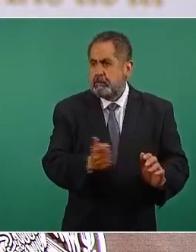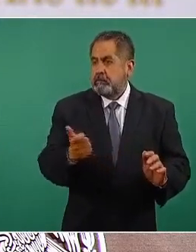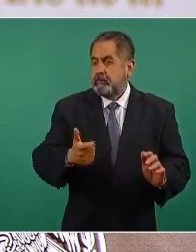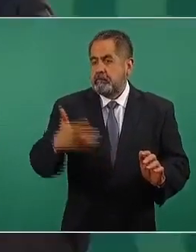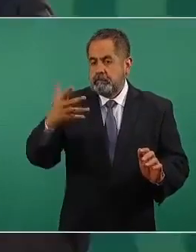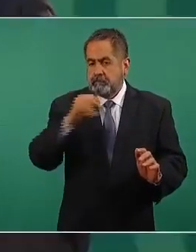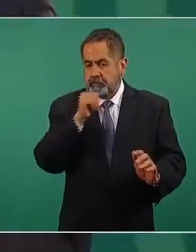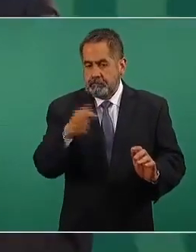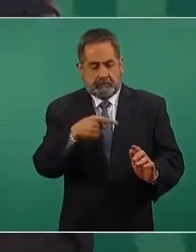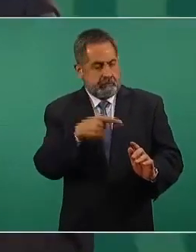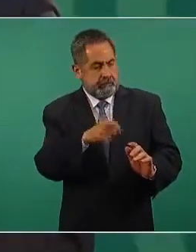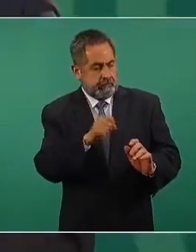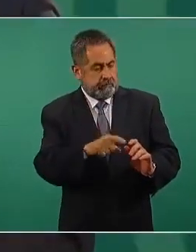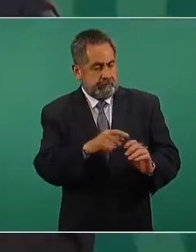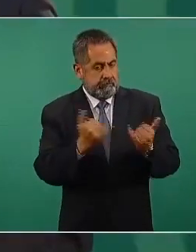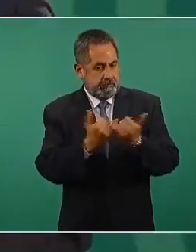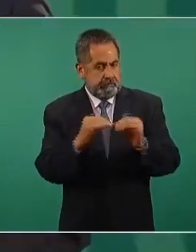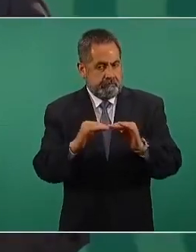los precios de los